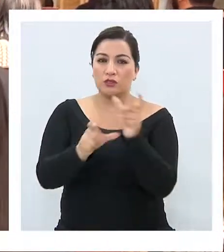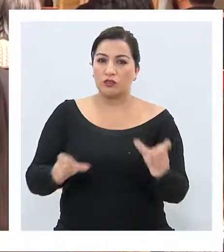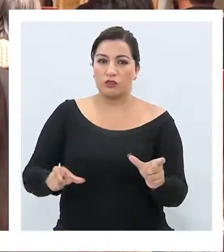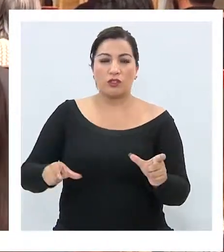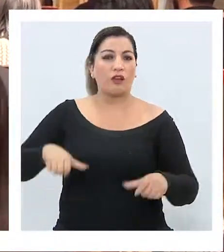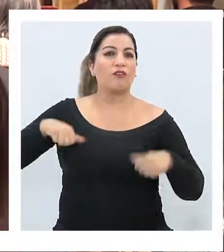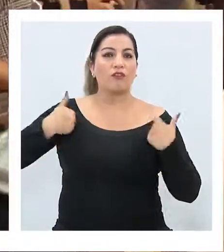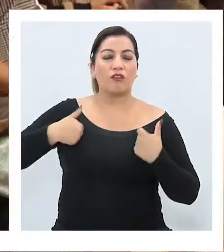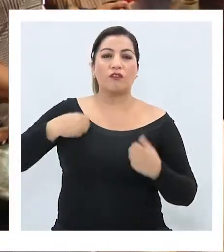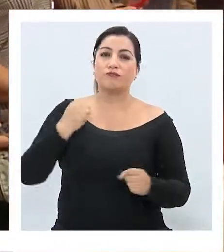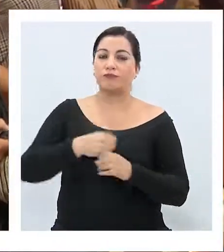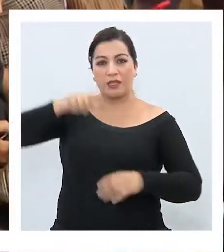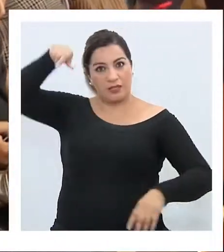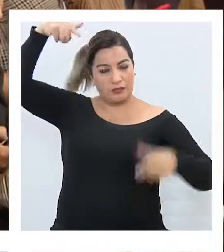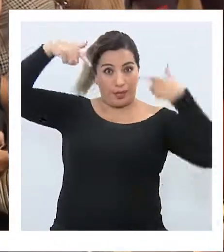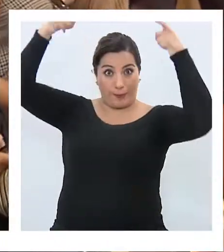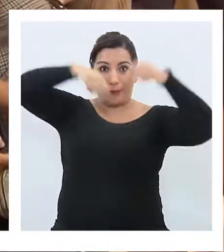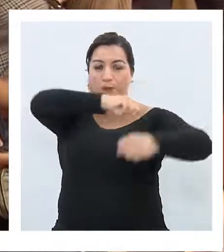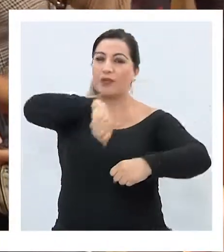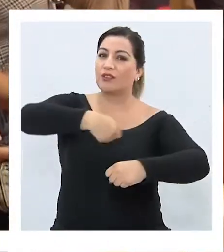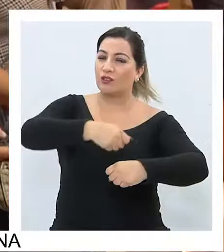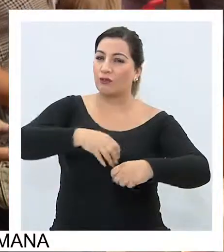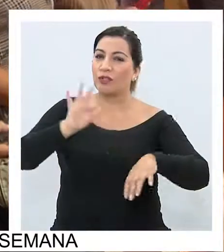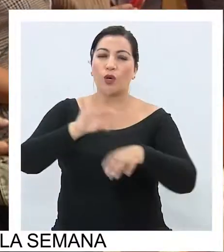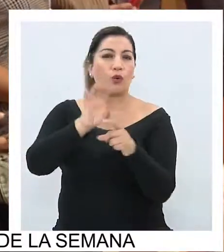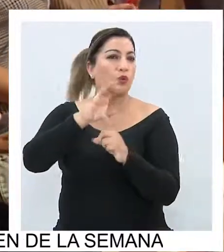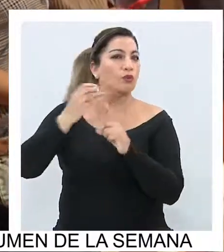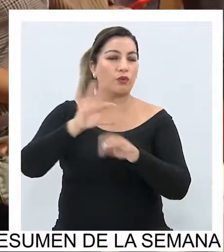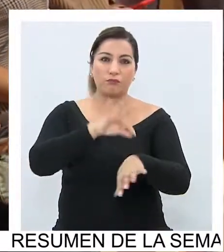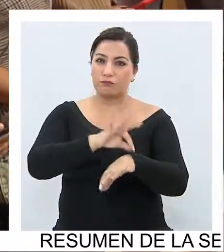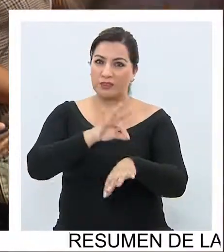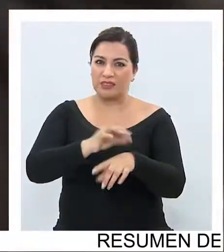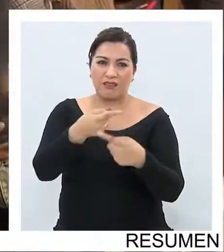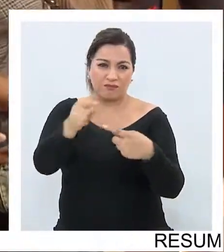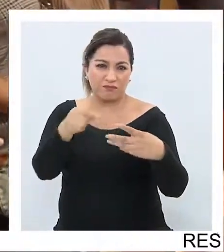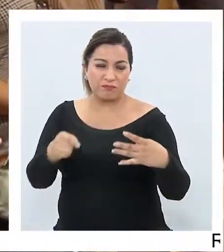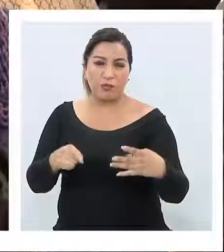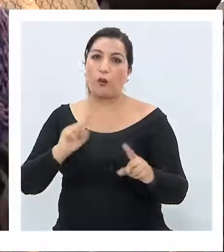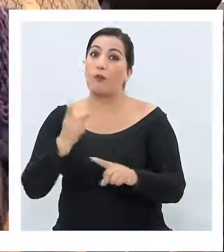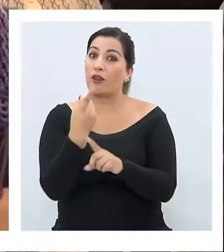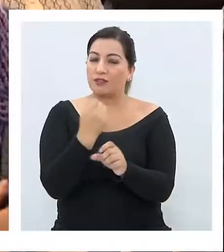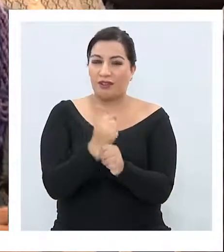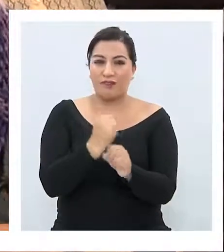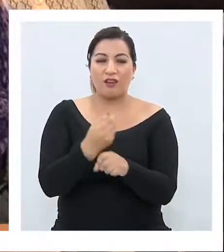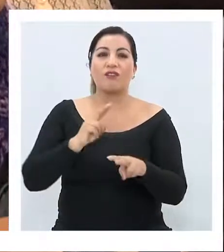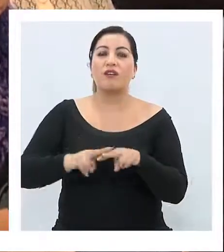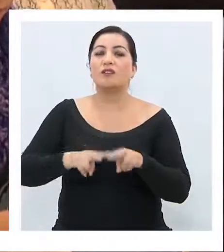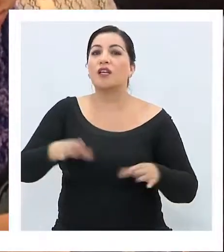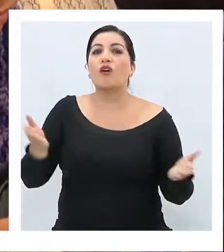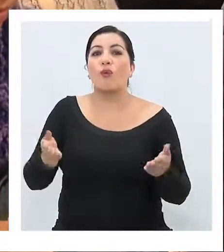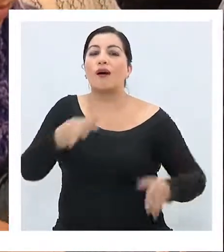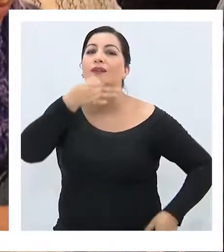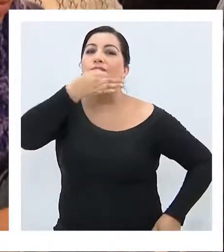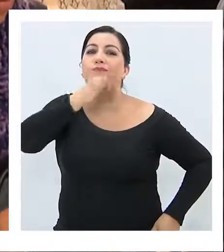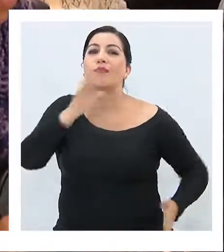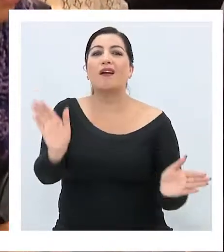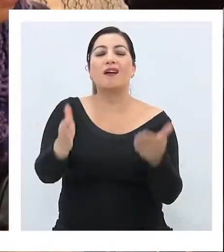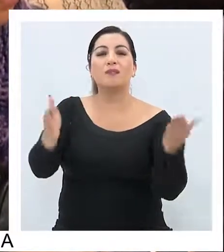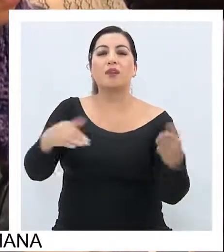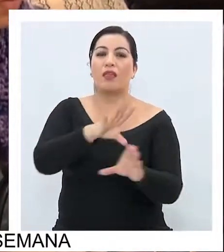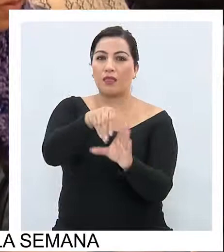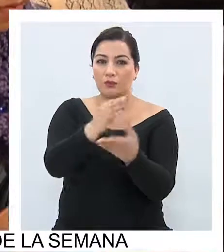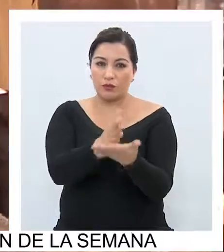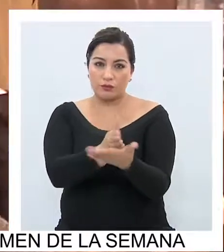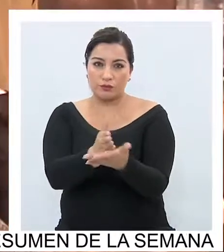comercio, cultura y medicina, entre otros, y las primeras acciones que están desarrollando son charlas motivacionales en los